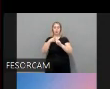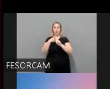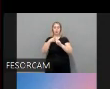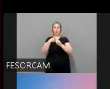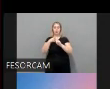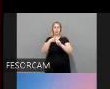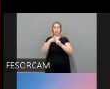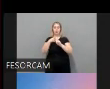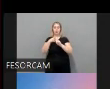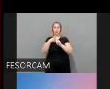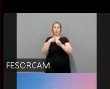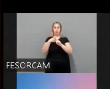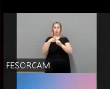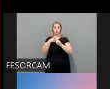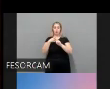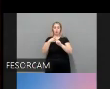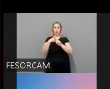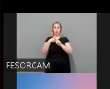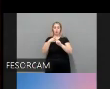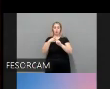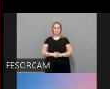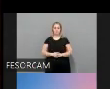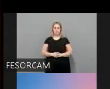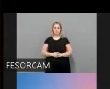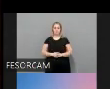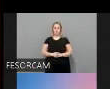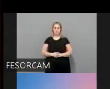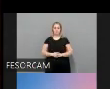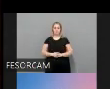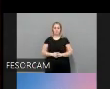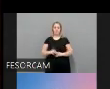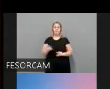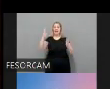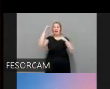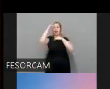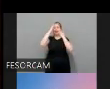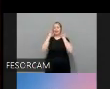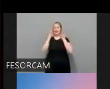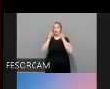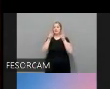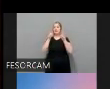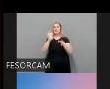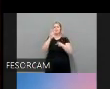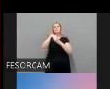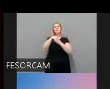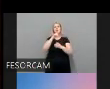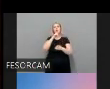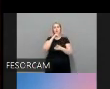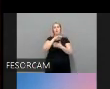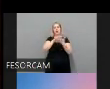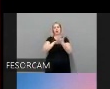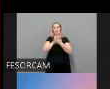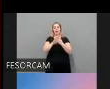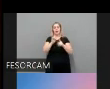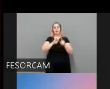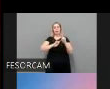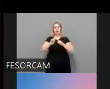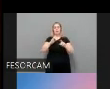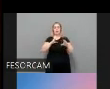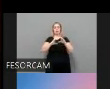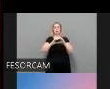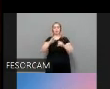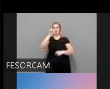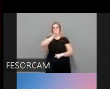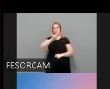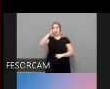Bueno. Ahora que ya hemos visto qué es la atención temprana y cómo se interviene, vamos a hablar sobre la incidencia de los problemas en la comunicación de las personas con parálisis cerebral. Como